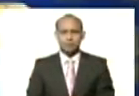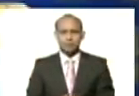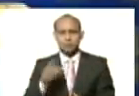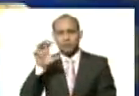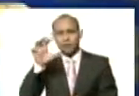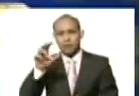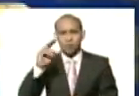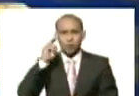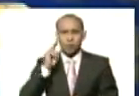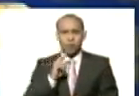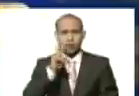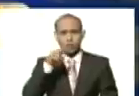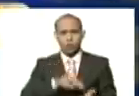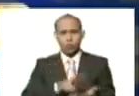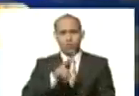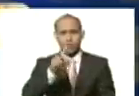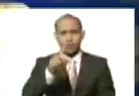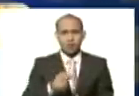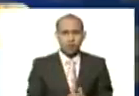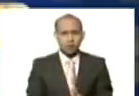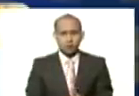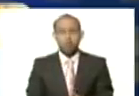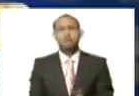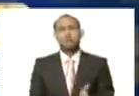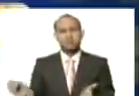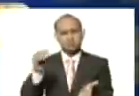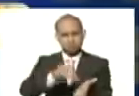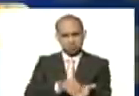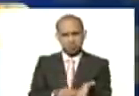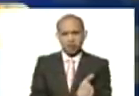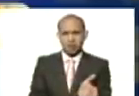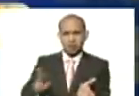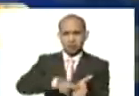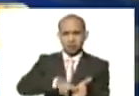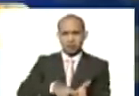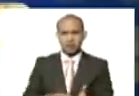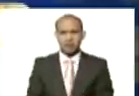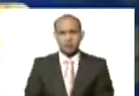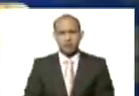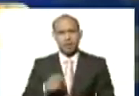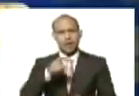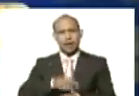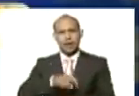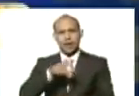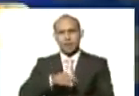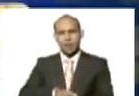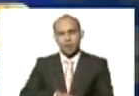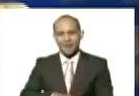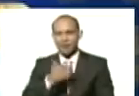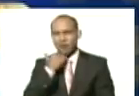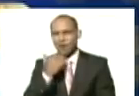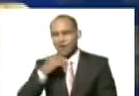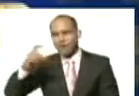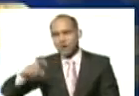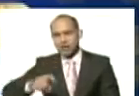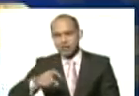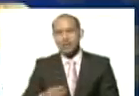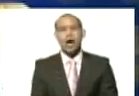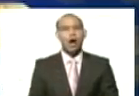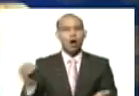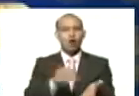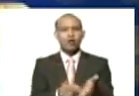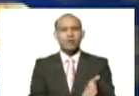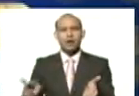Escudo Bolivariano 2021, se van a repetir en el momento que haga falta, en